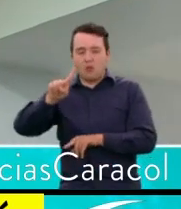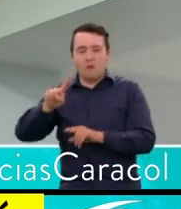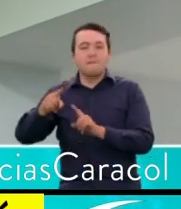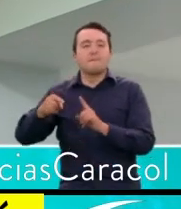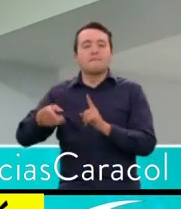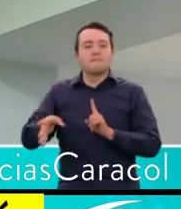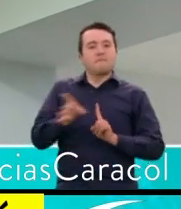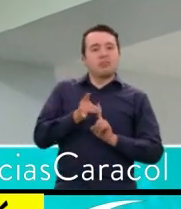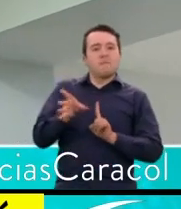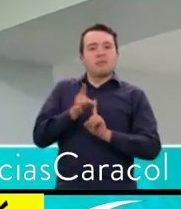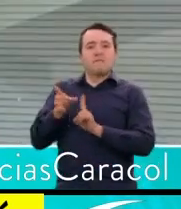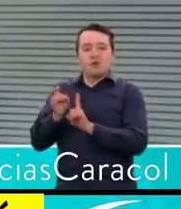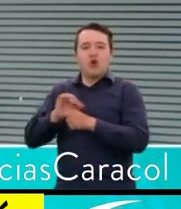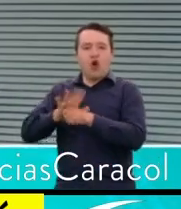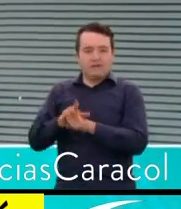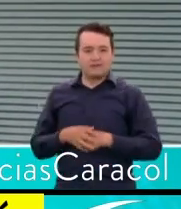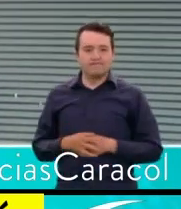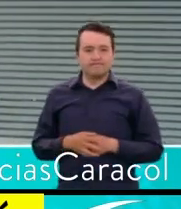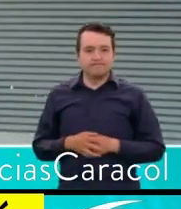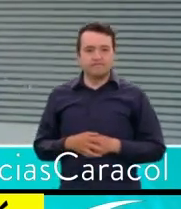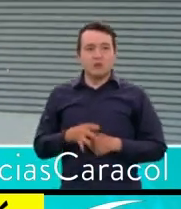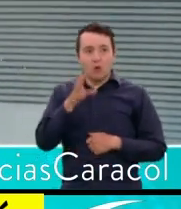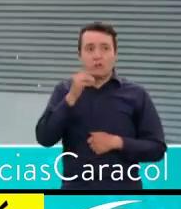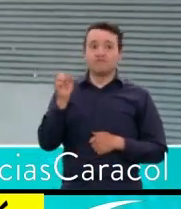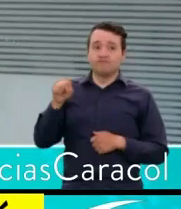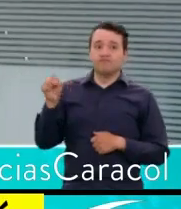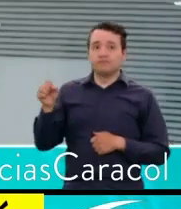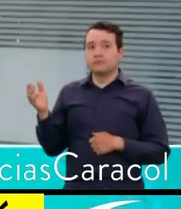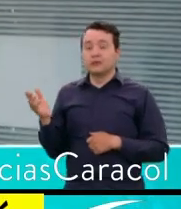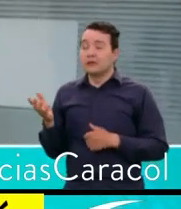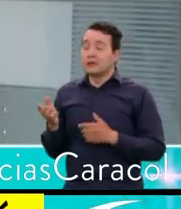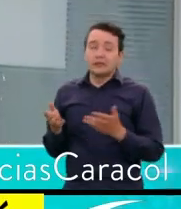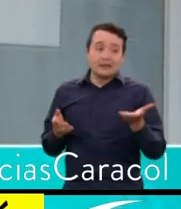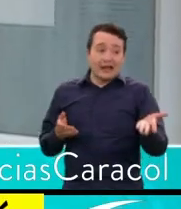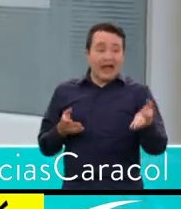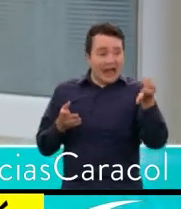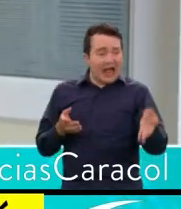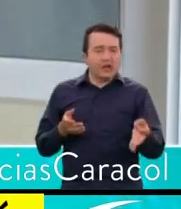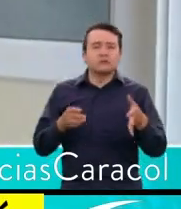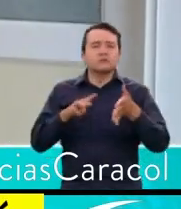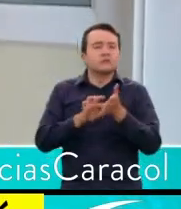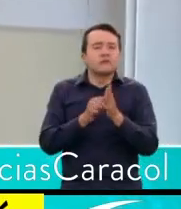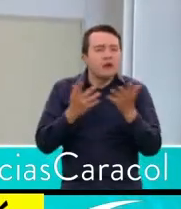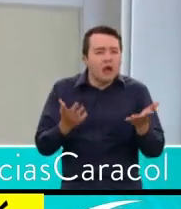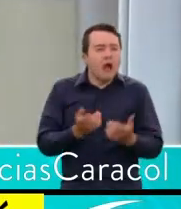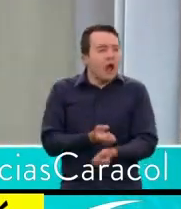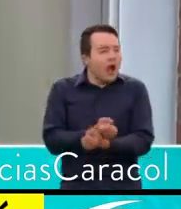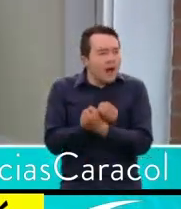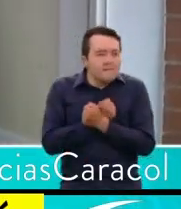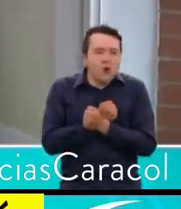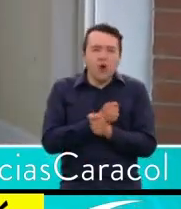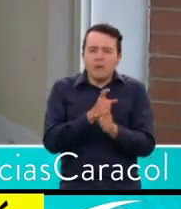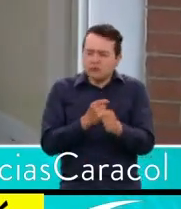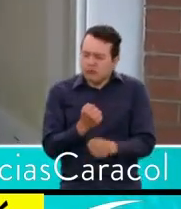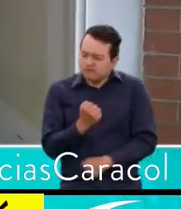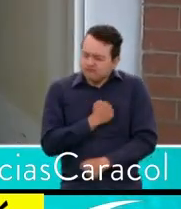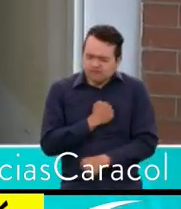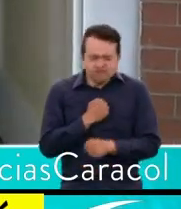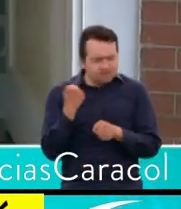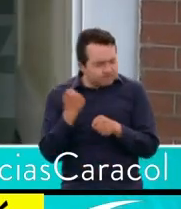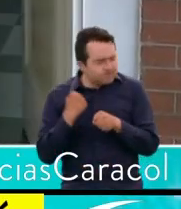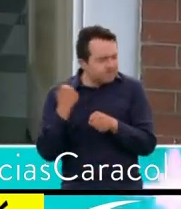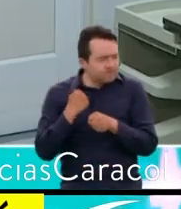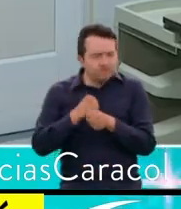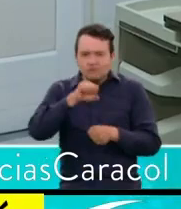competición al premio de contrato de otras cifras que no son cuantificables no son medibles es el amor la pasión que siente uno se respira en este hospital donde